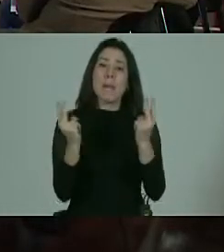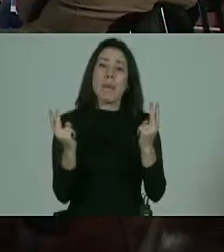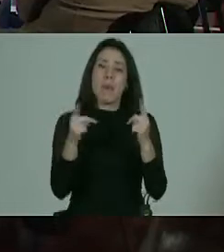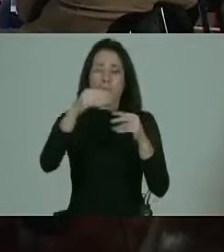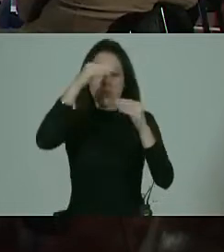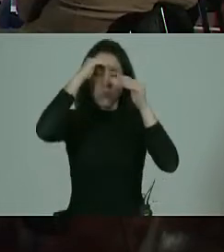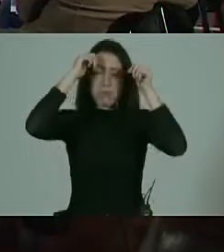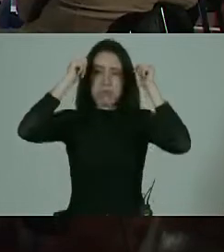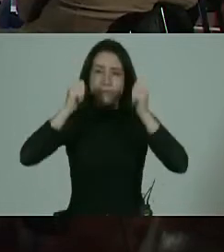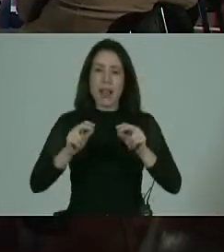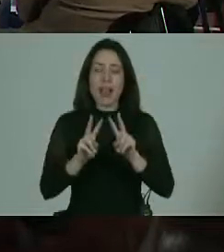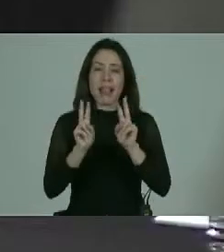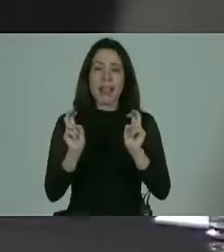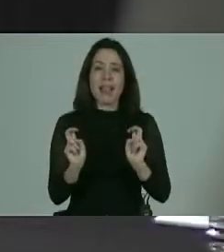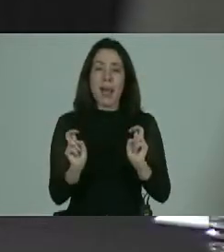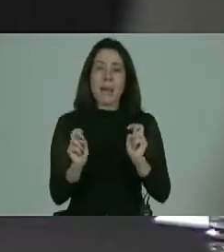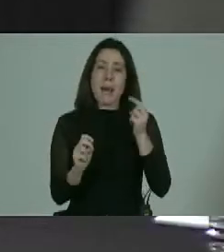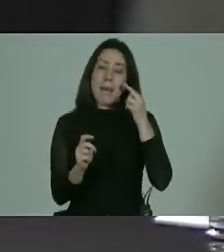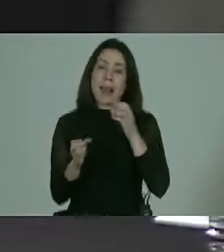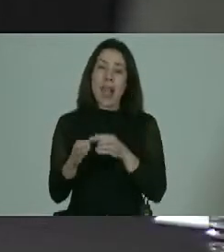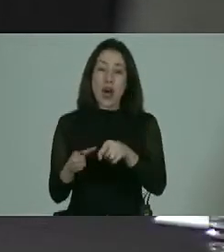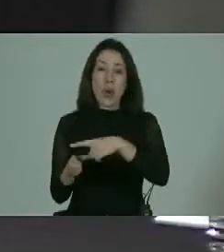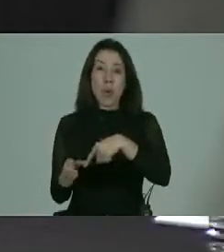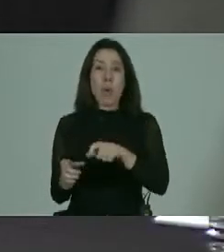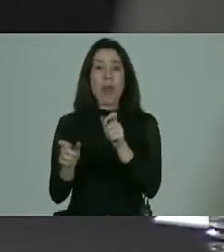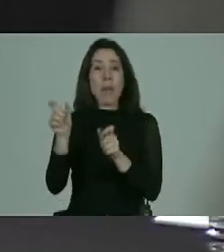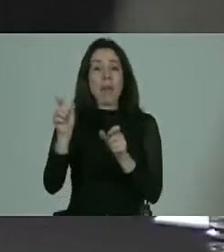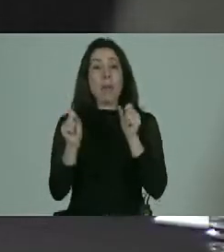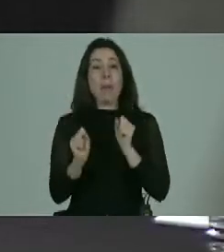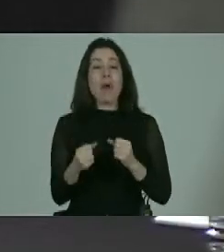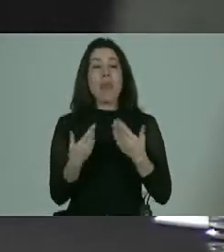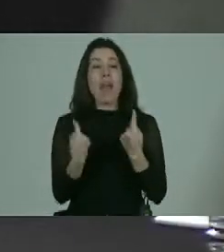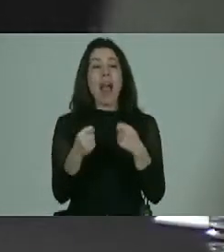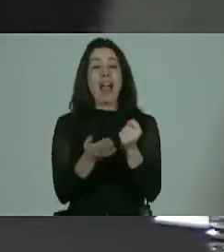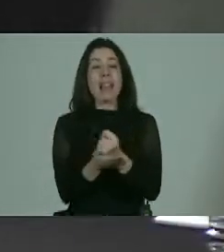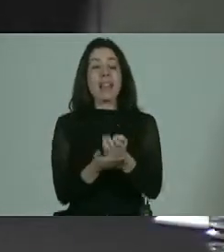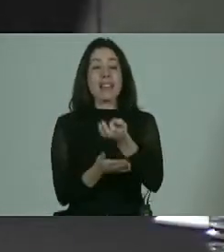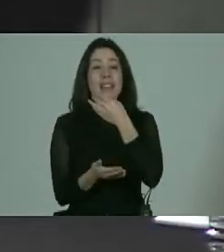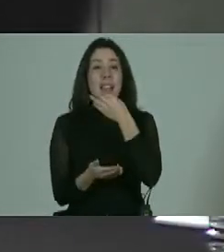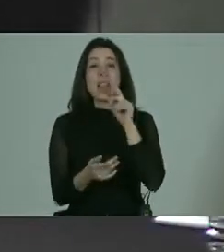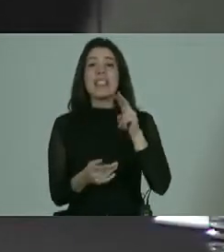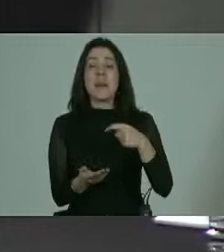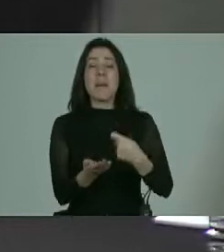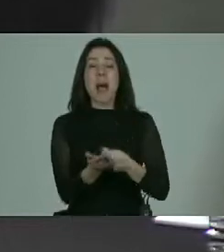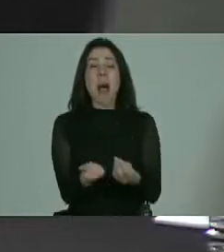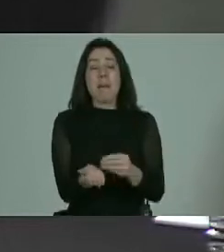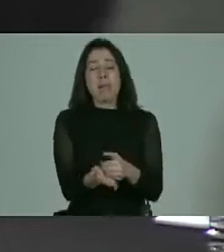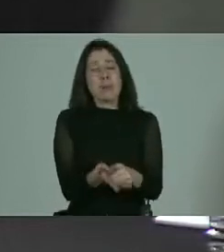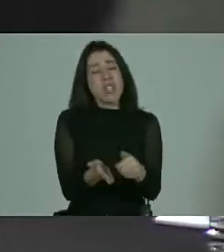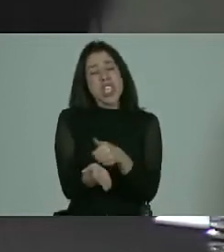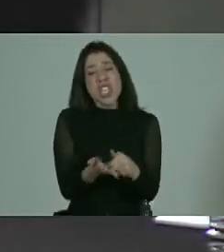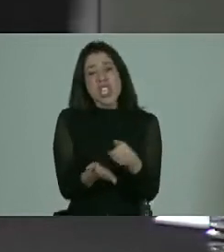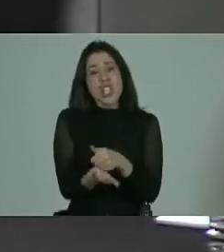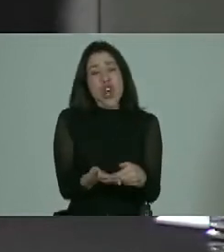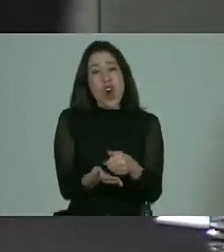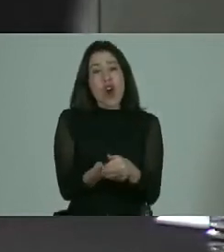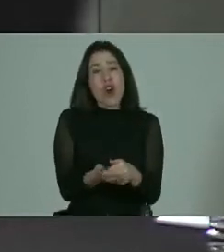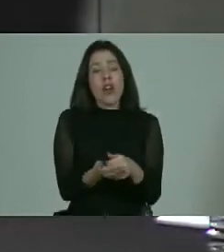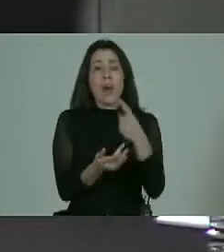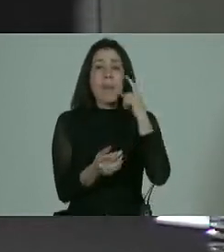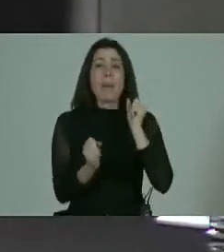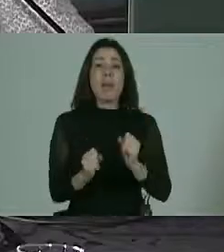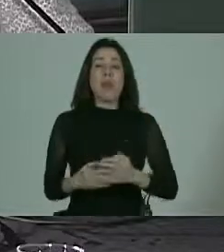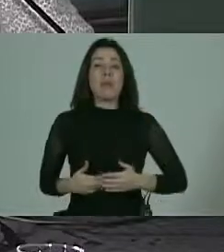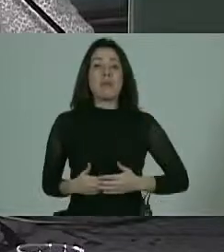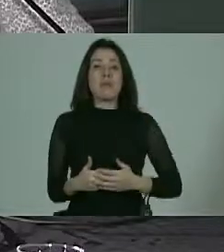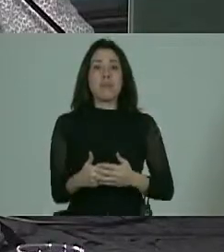como expertos en el tema para que este grupo de personas puede acceder a un tratamiento sin pagar costos millonarios por las redes sociales